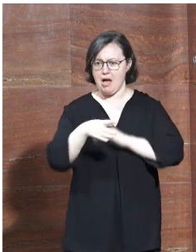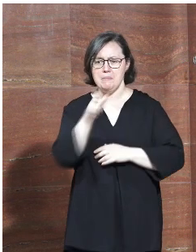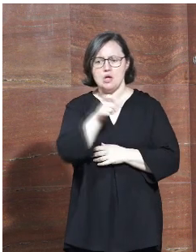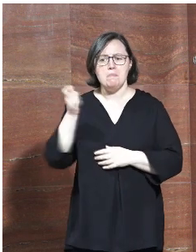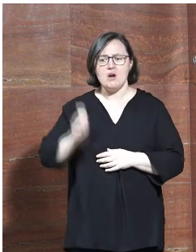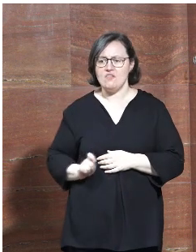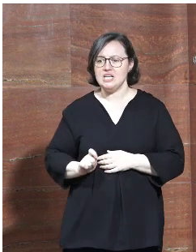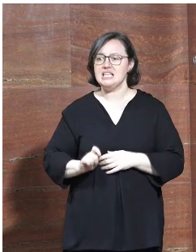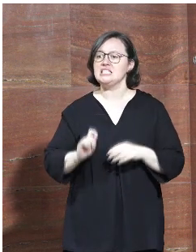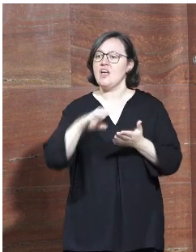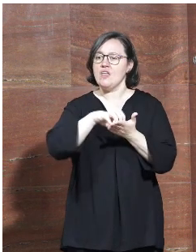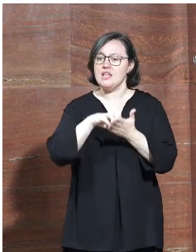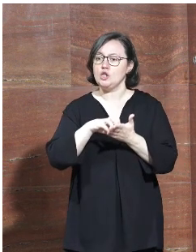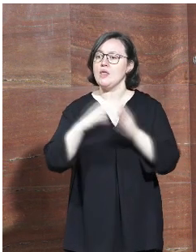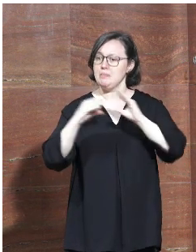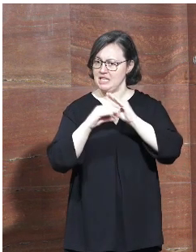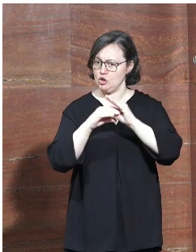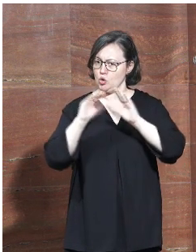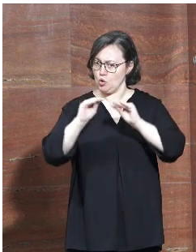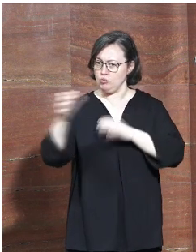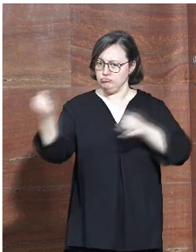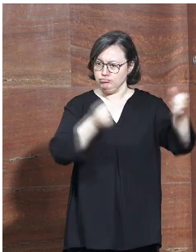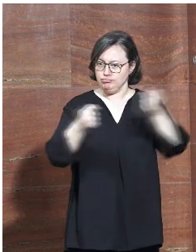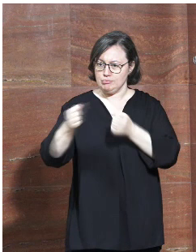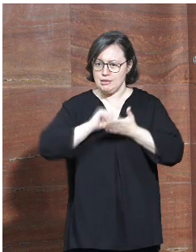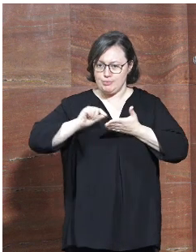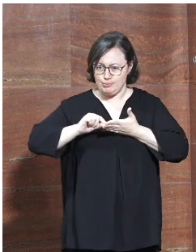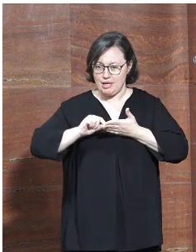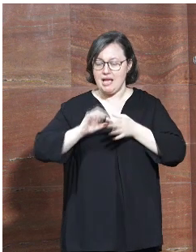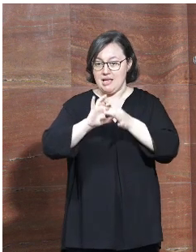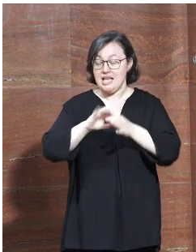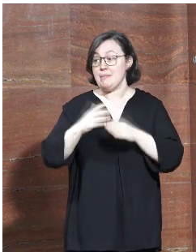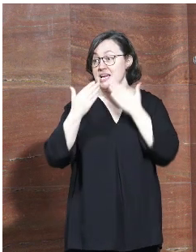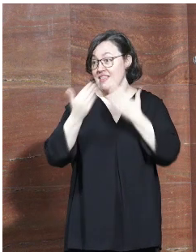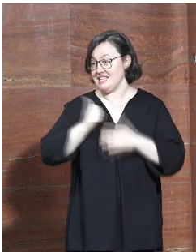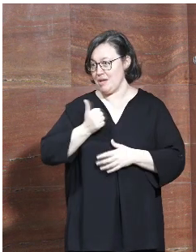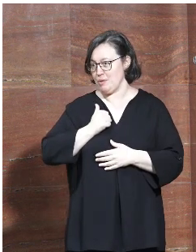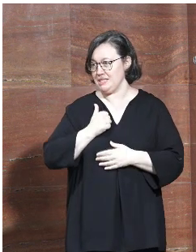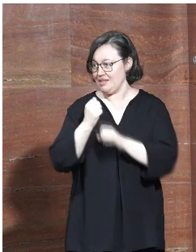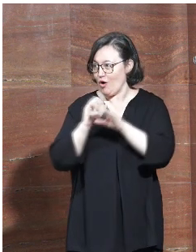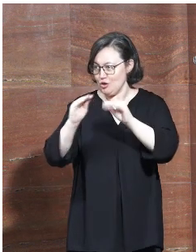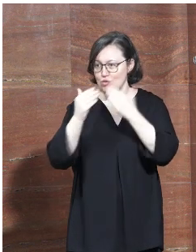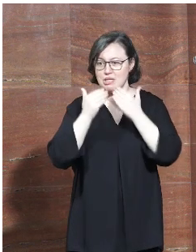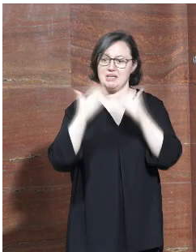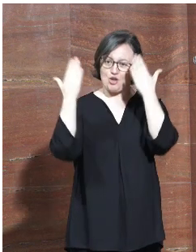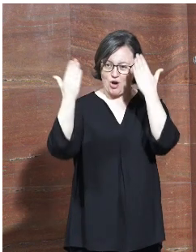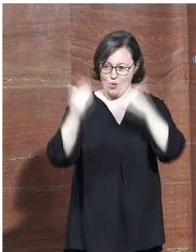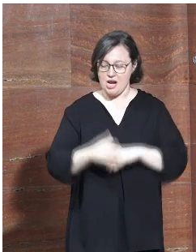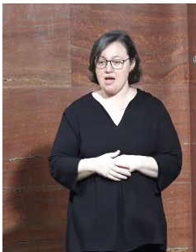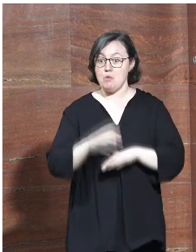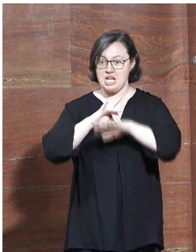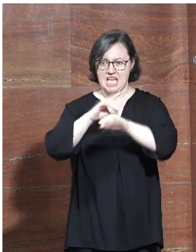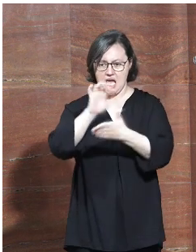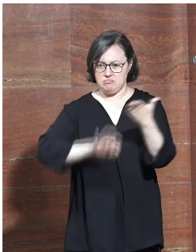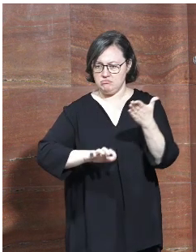profesionales de los centros del IMSERSO, y aprovecho también para daros las gracias por vuestro trabajo y para felicitaros, porque